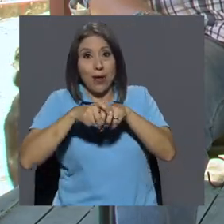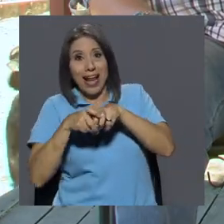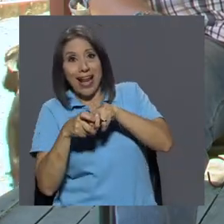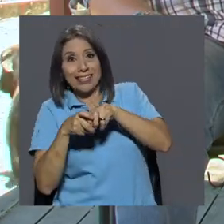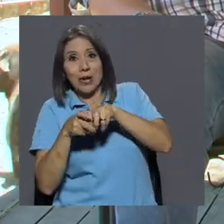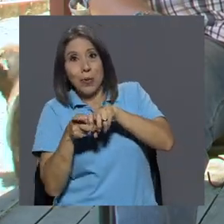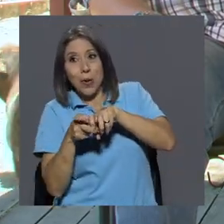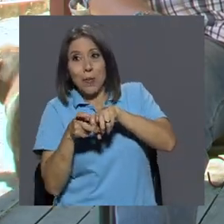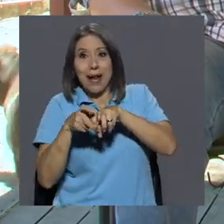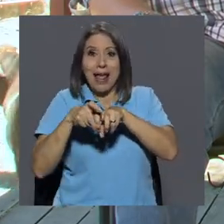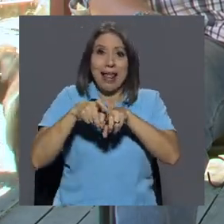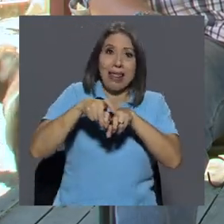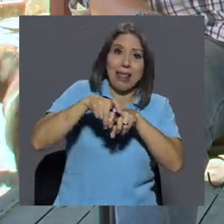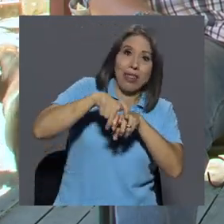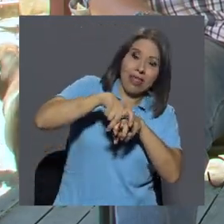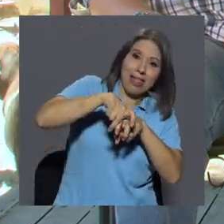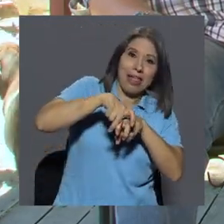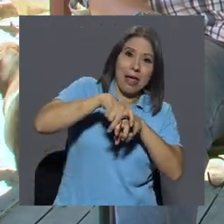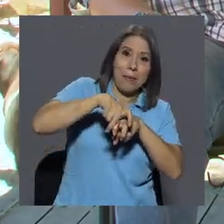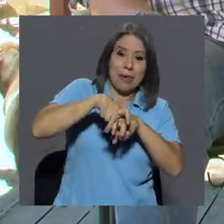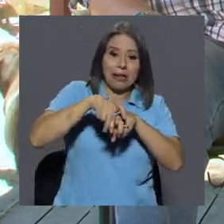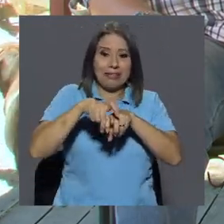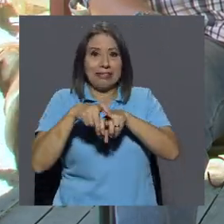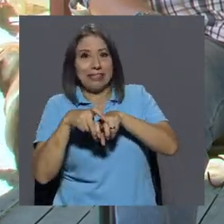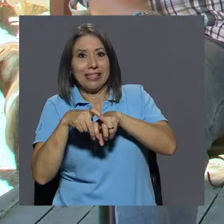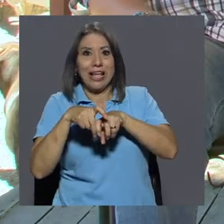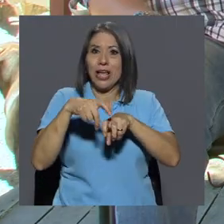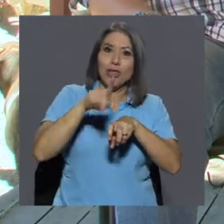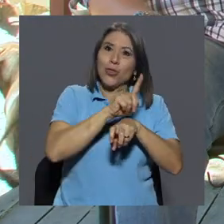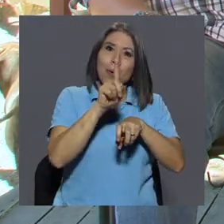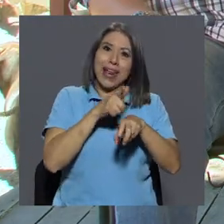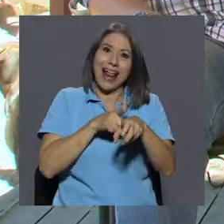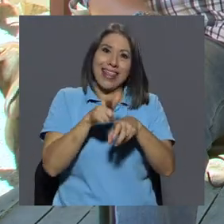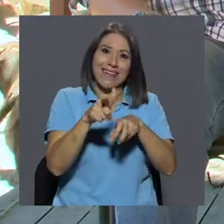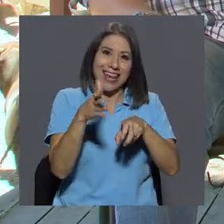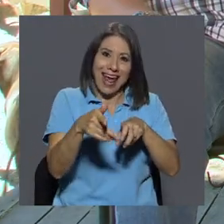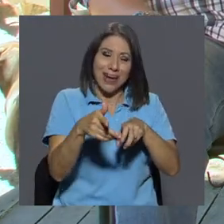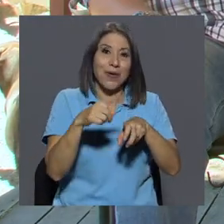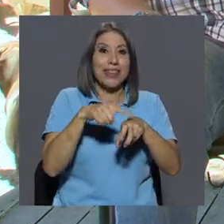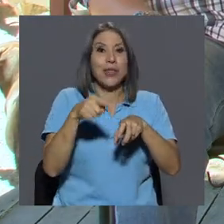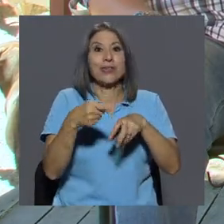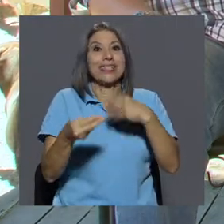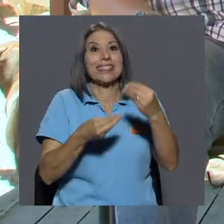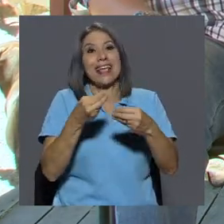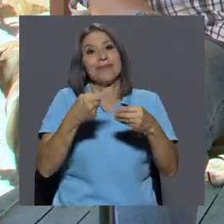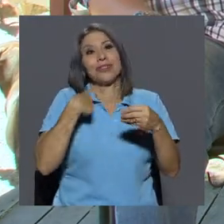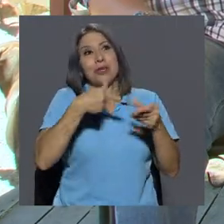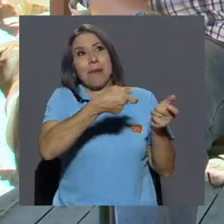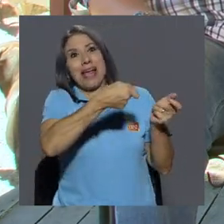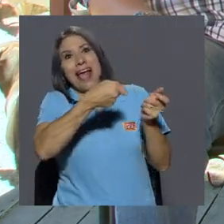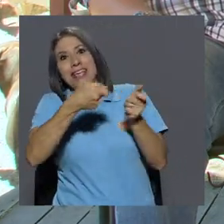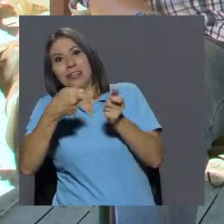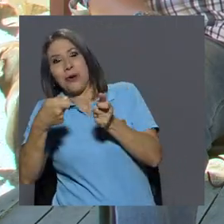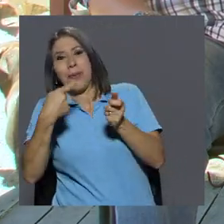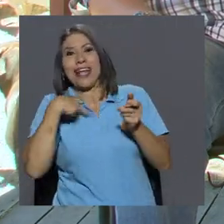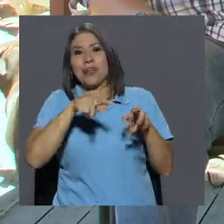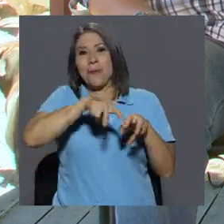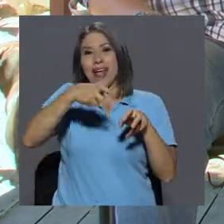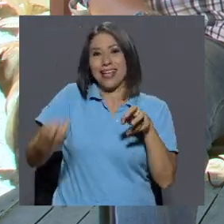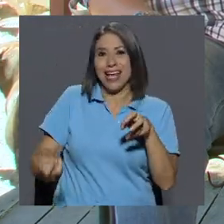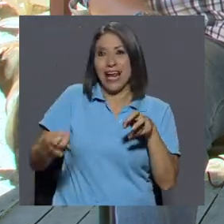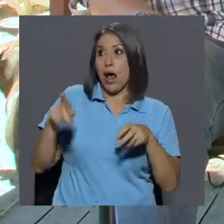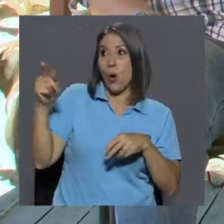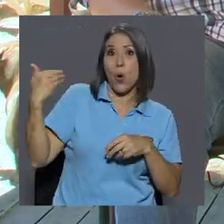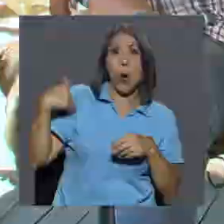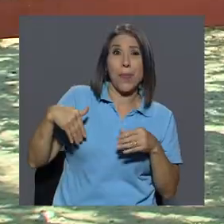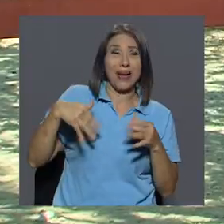yo me enderezo. Pero como no era liberiano, más bien para que me cayera más rápido. Incluso uno pasó y me jaló